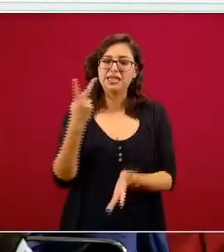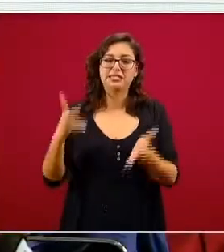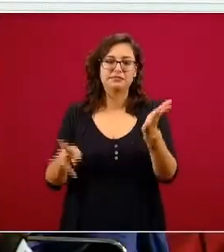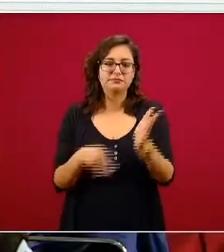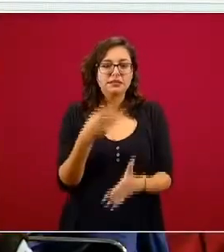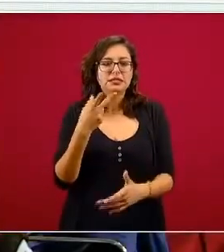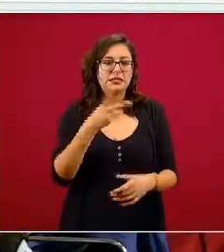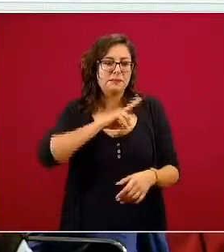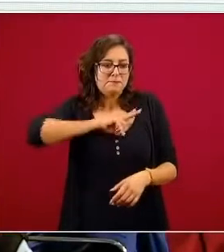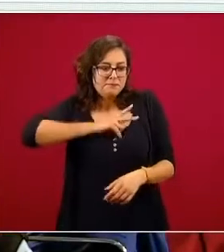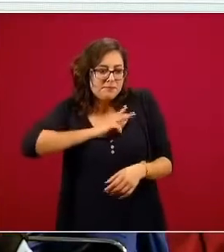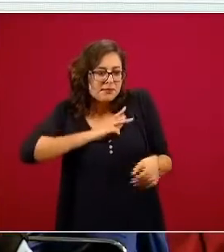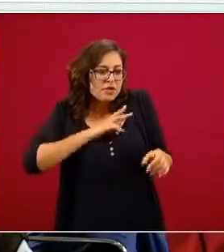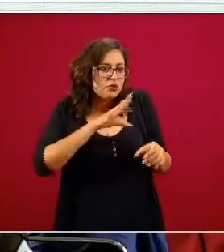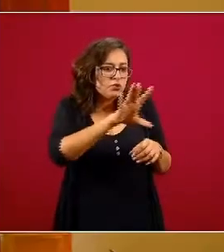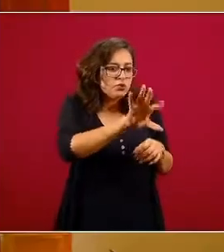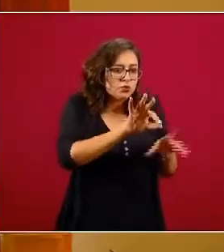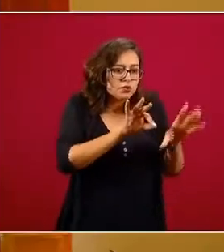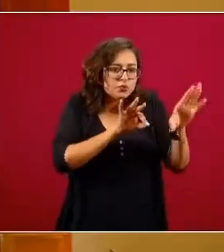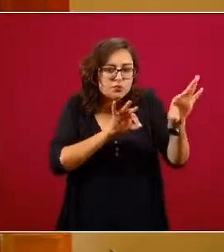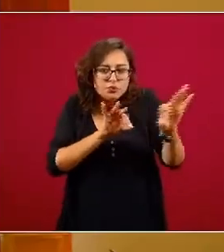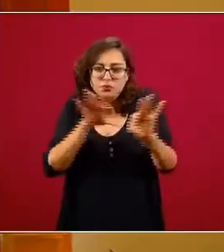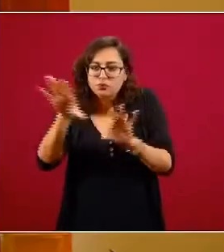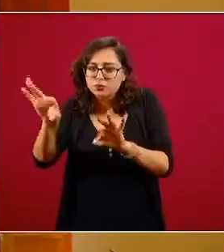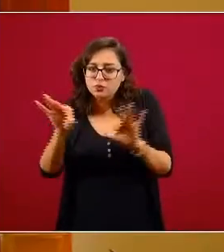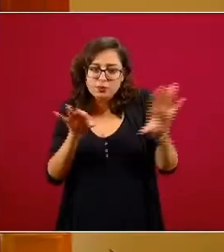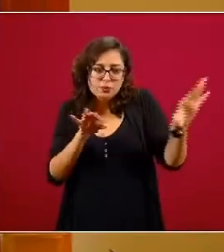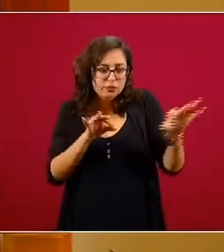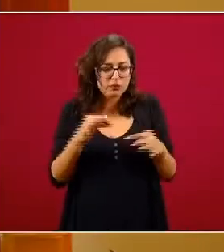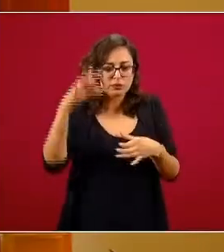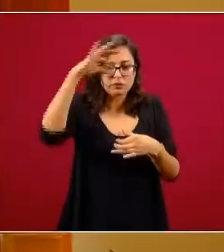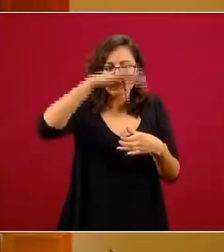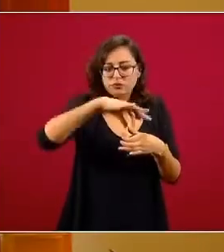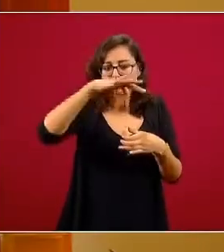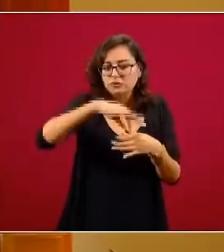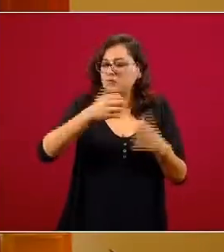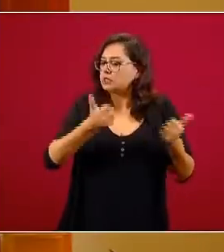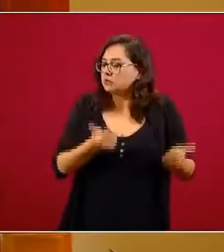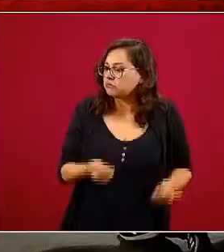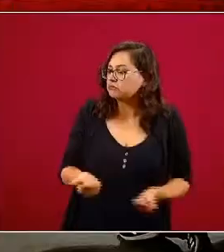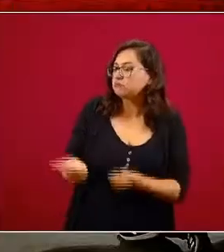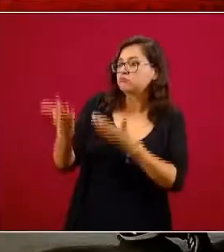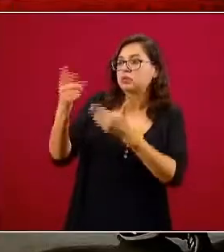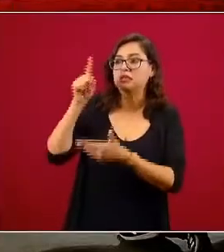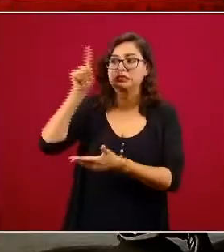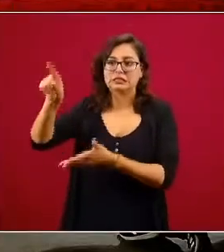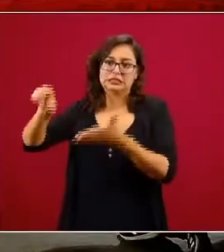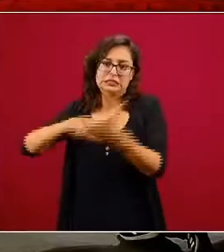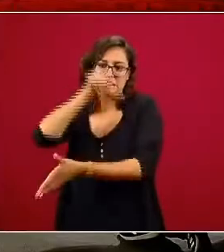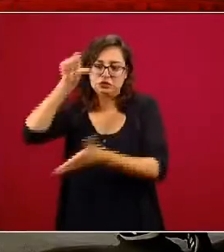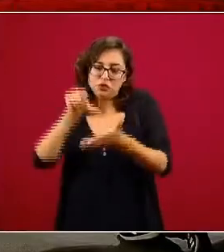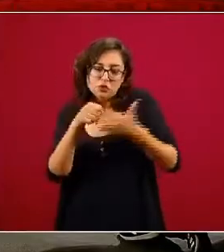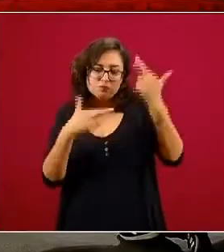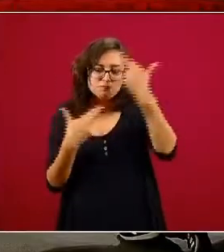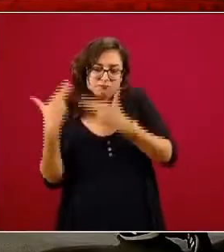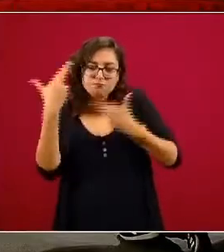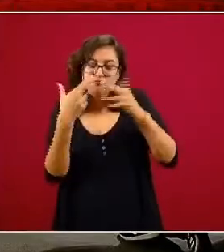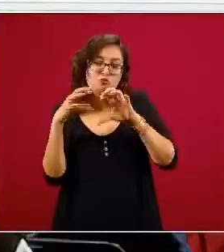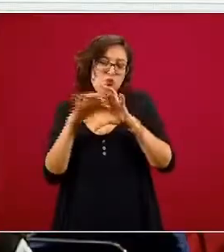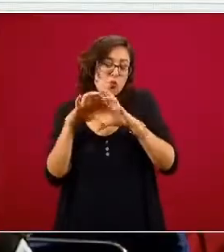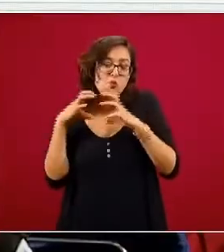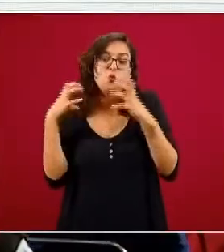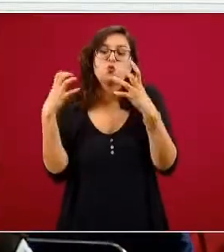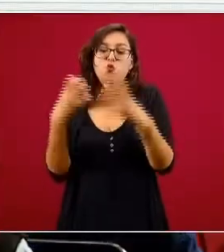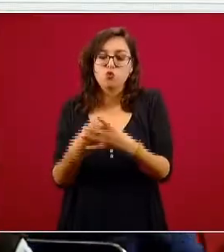cepas de virus circulantes en la especie humana a una serie de centros evaluadores en el mundo